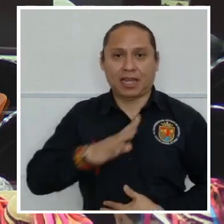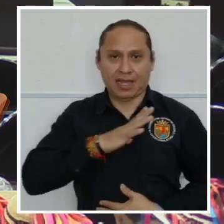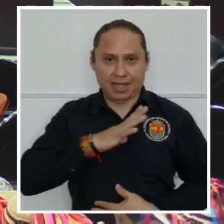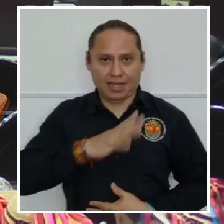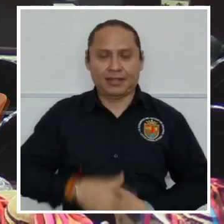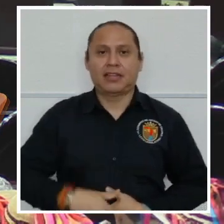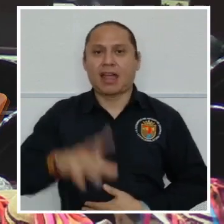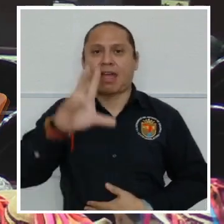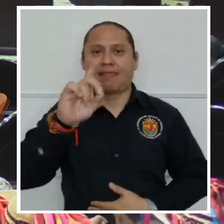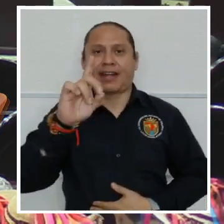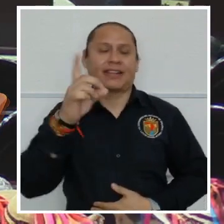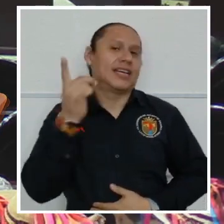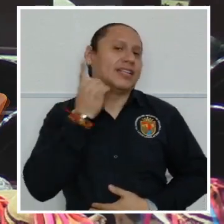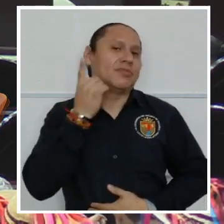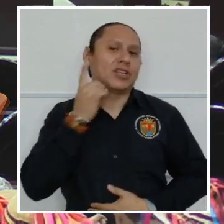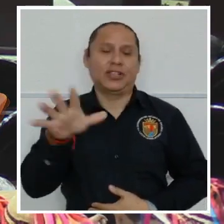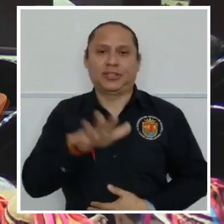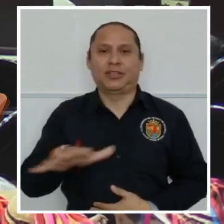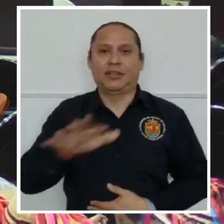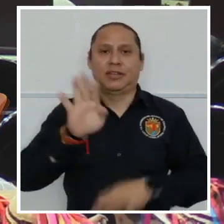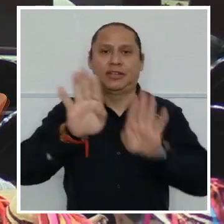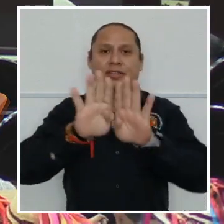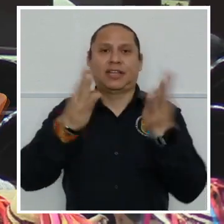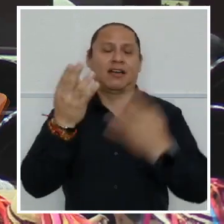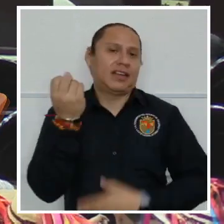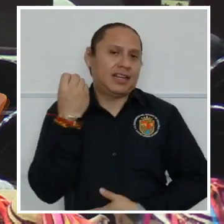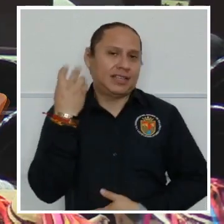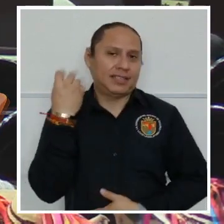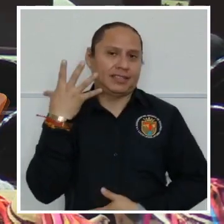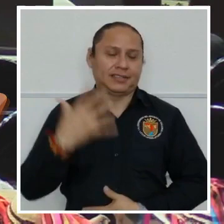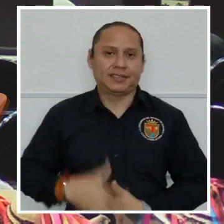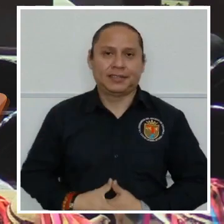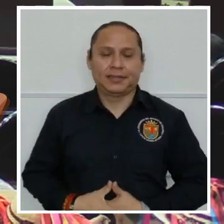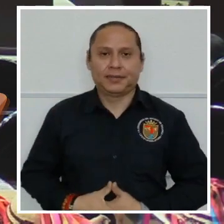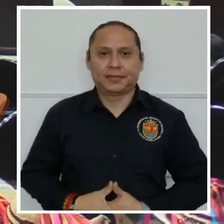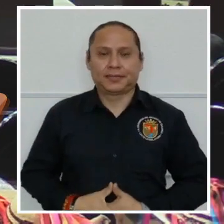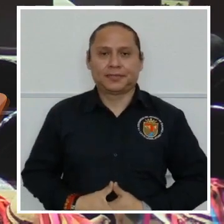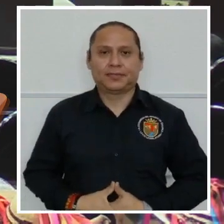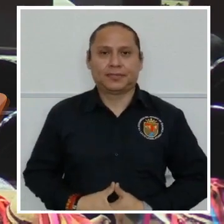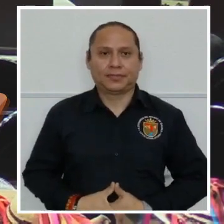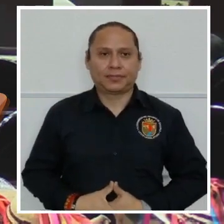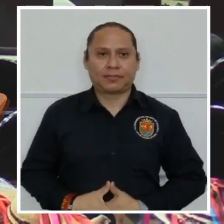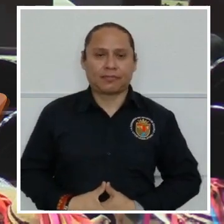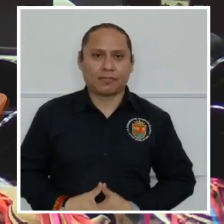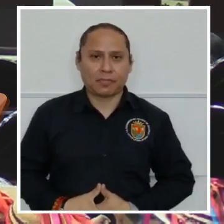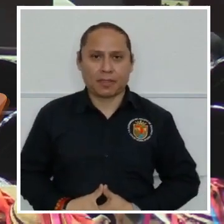Habiendo quórum de 30 diputadas y diputados, se abre la sesión.